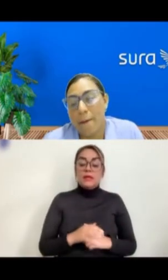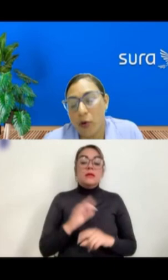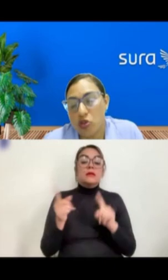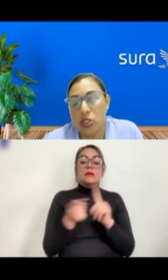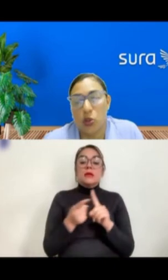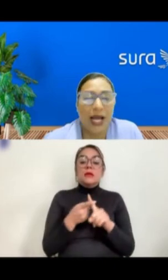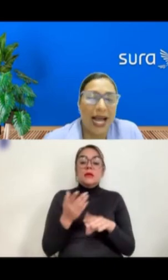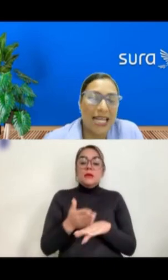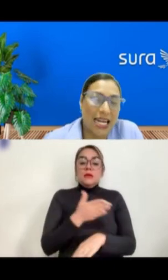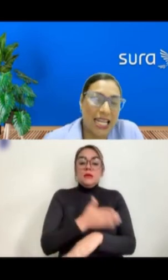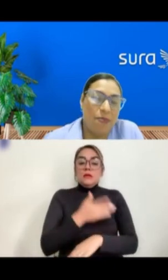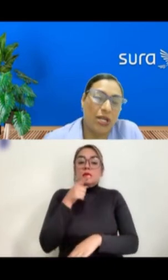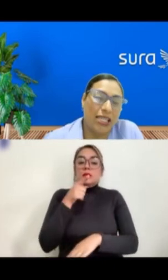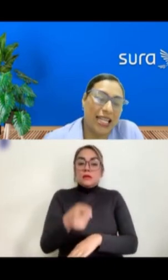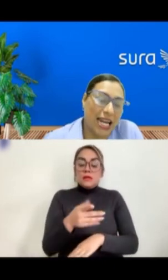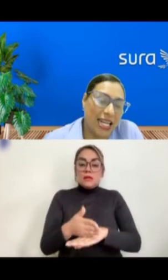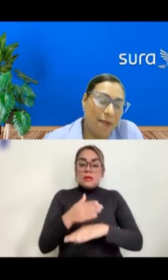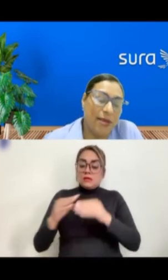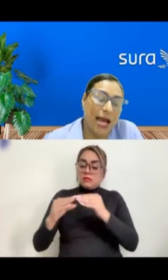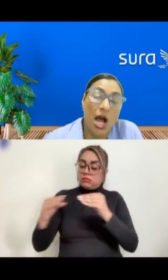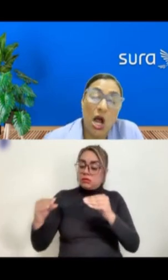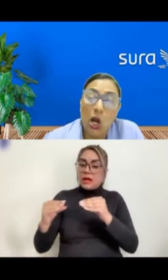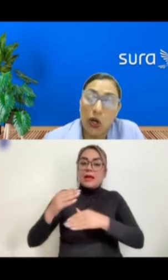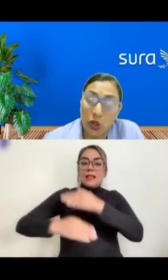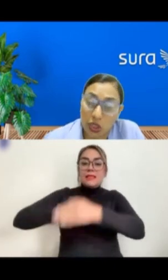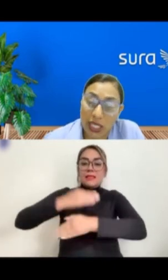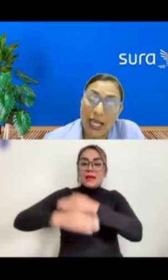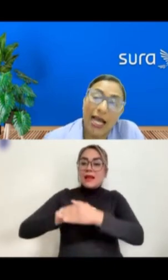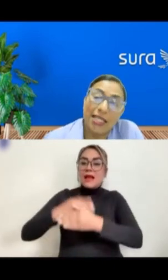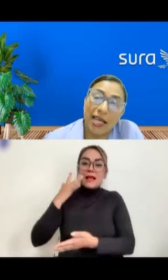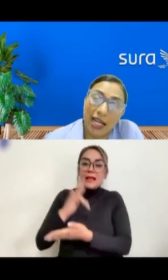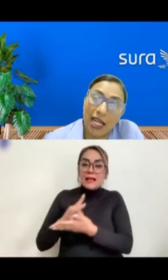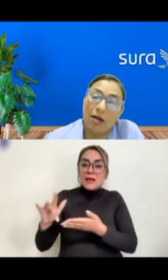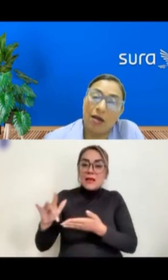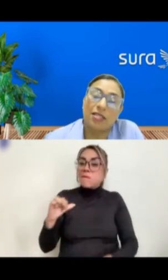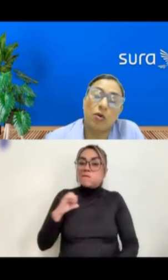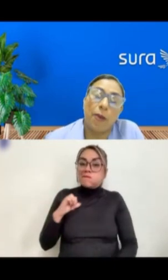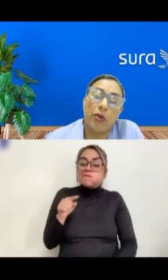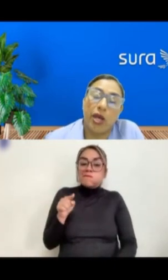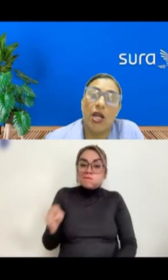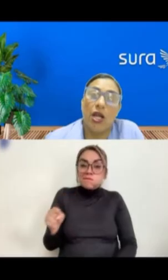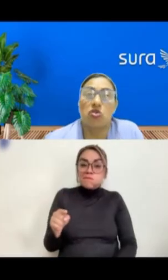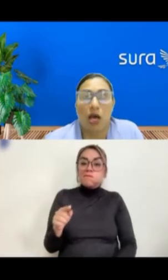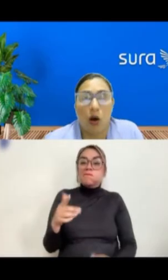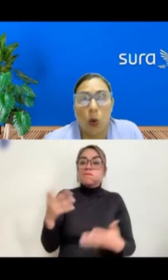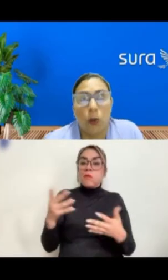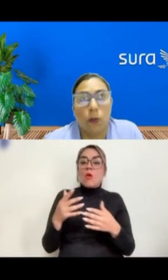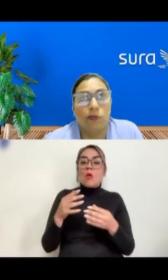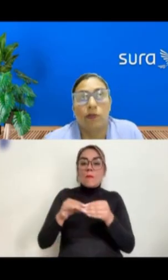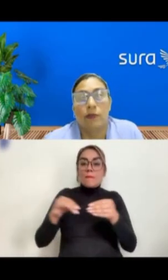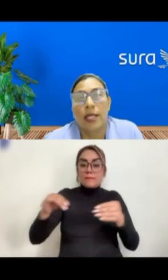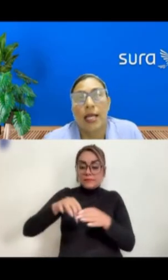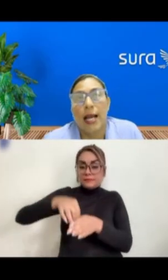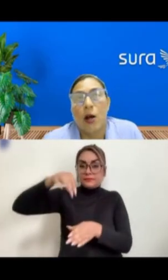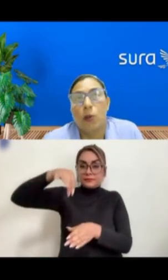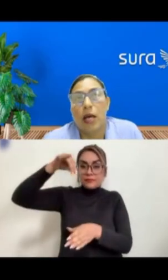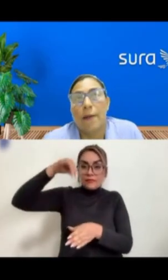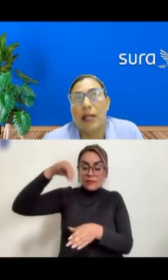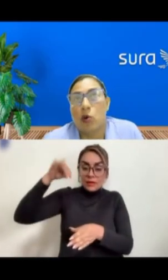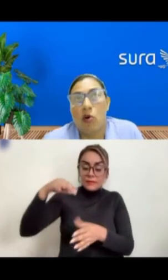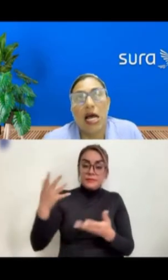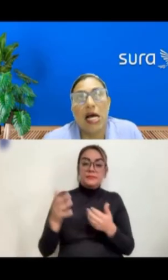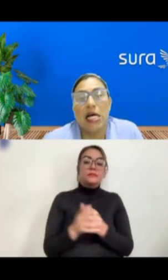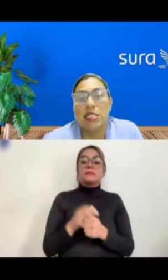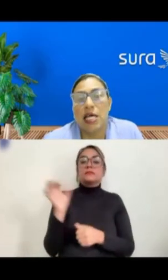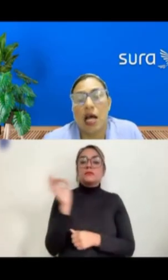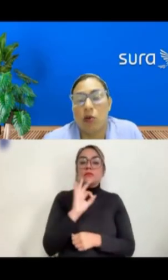instancia, voy a tomar un apósito, una gasa limpia, una tela limpia, lo que yo tenga cerca, sea un pañuelo, sea